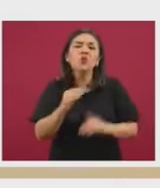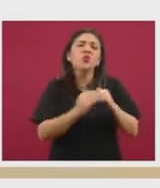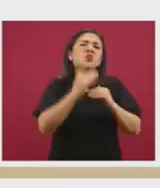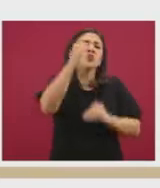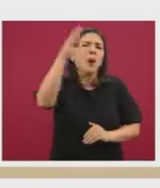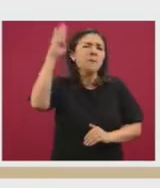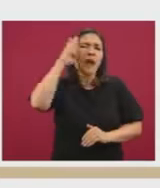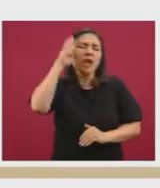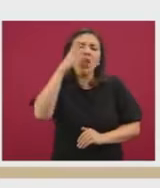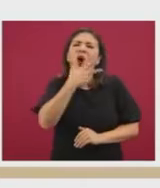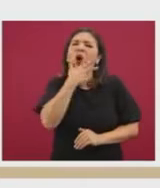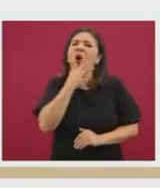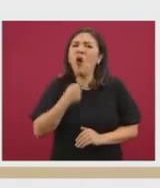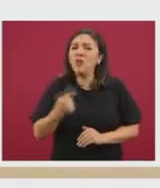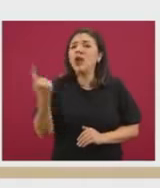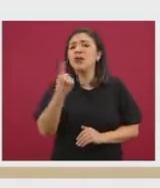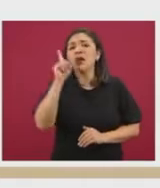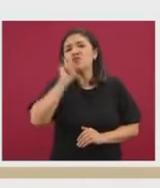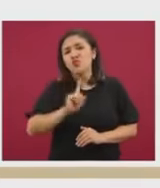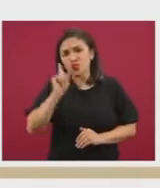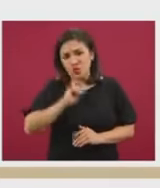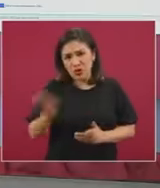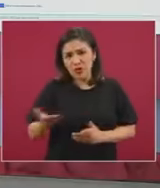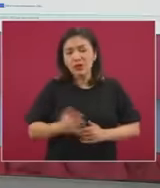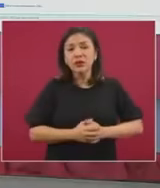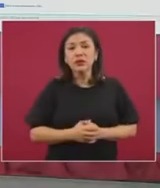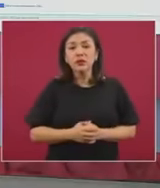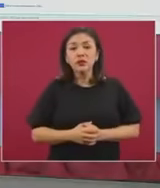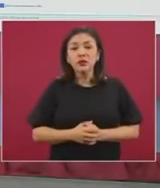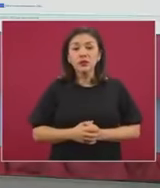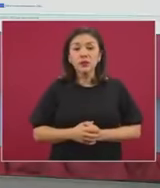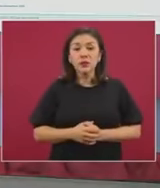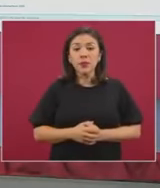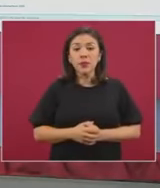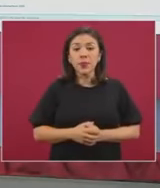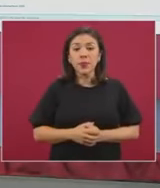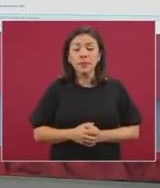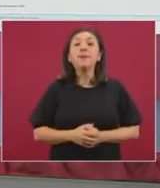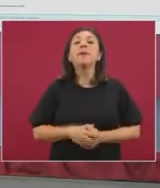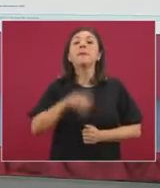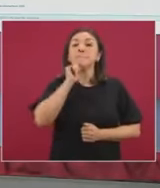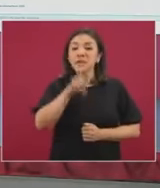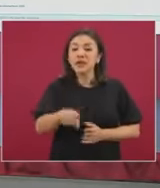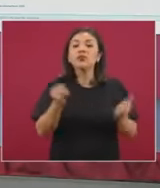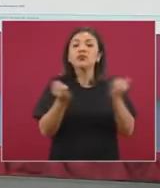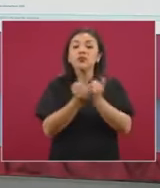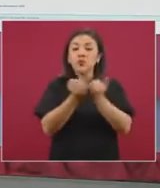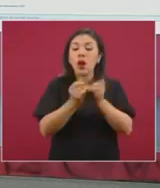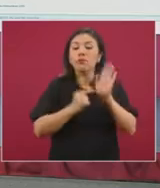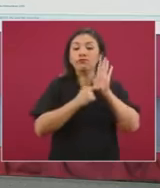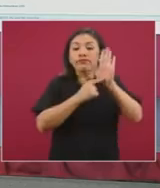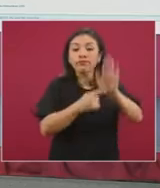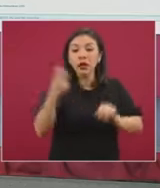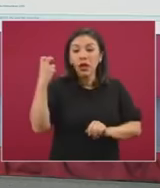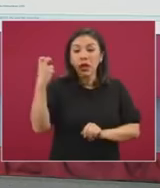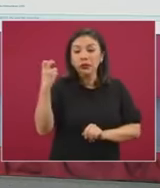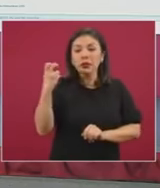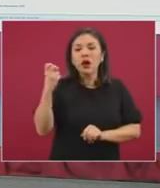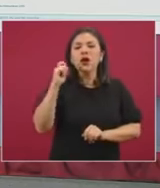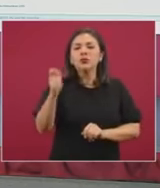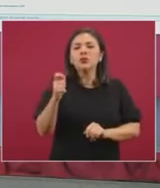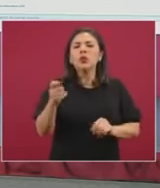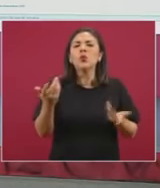mayor en los hombres que en las mujeres. La siguiente, por favor. Y también presentamos